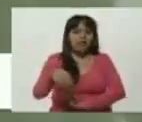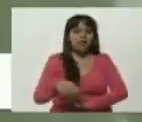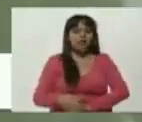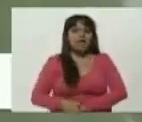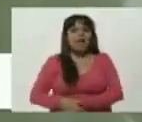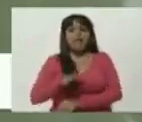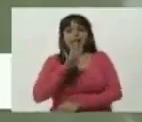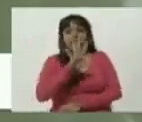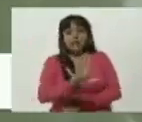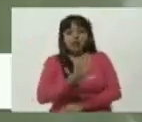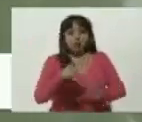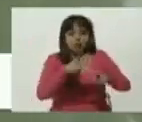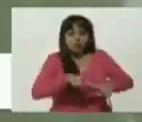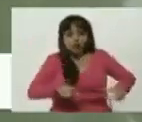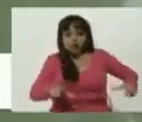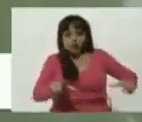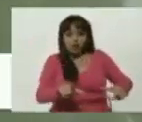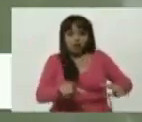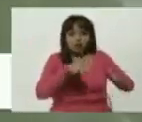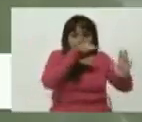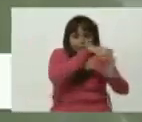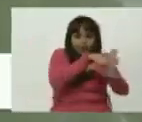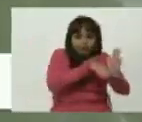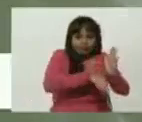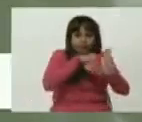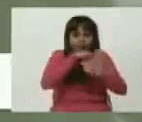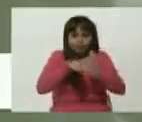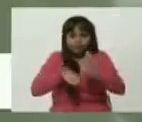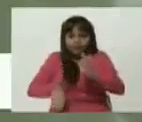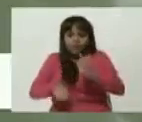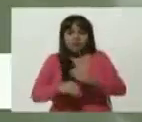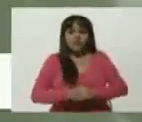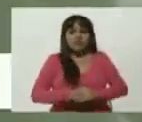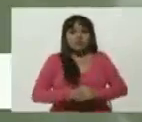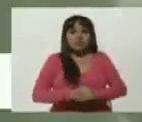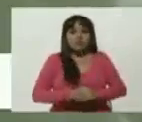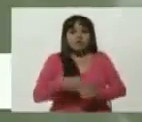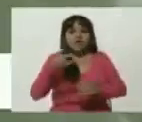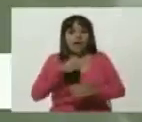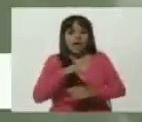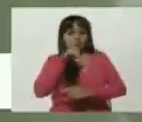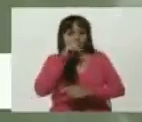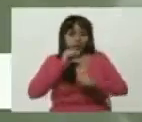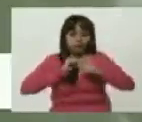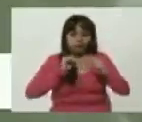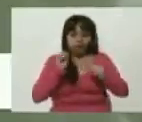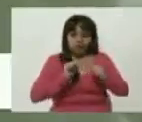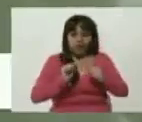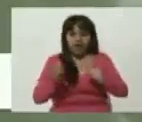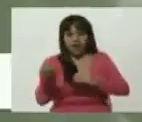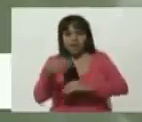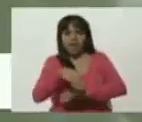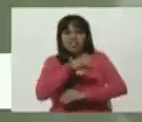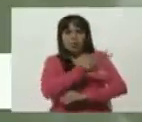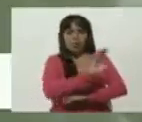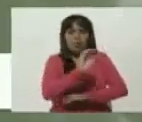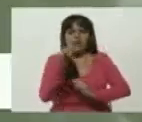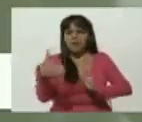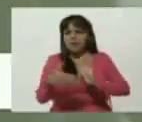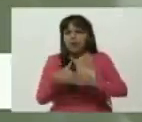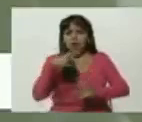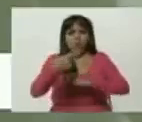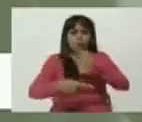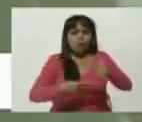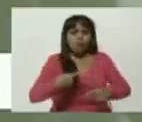5 galpones de pollos avícolas y tenemos 50.000 pollos en proceso. Ese